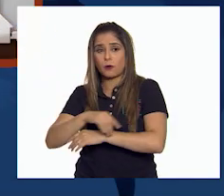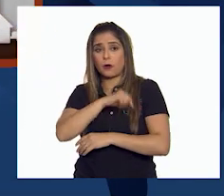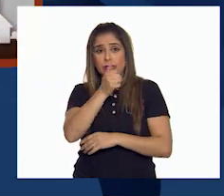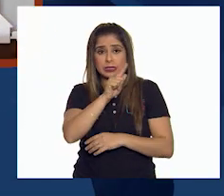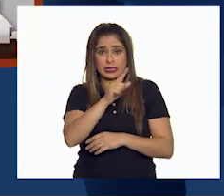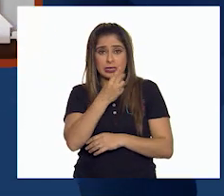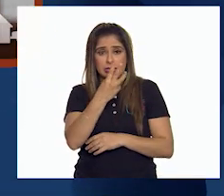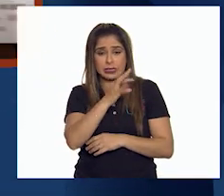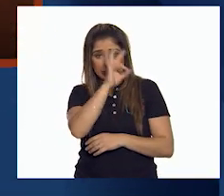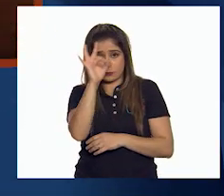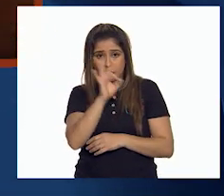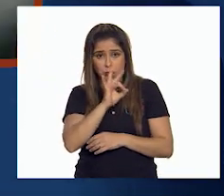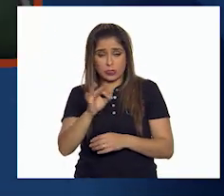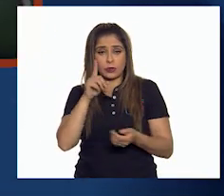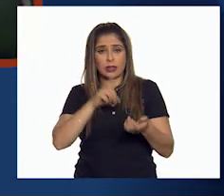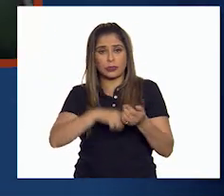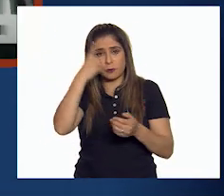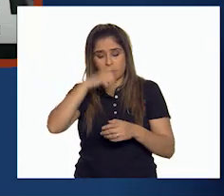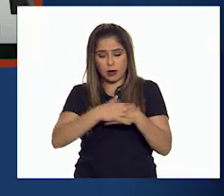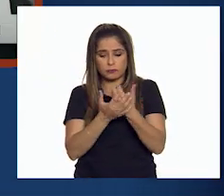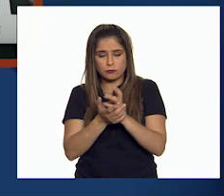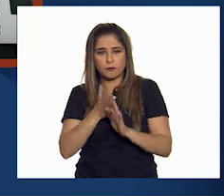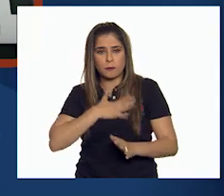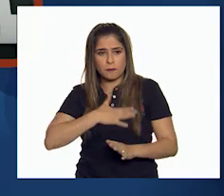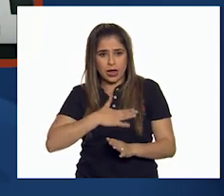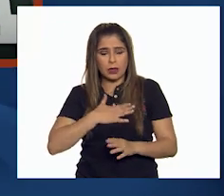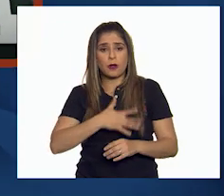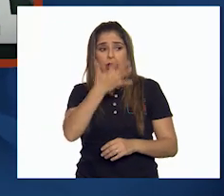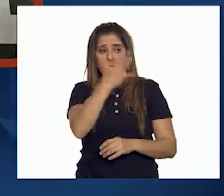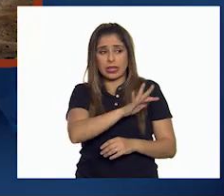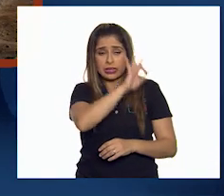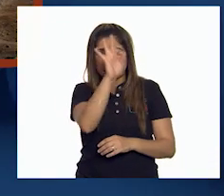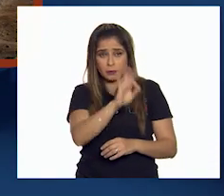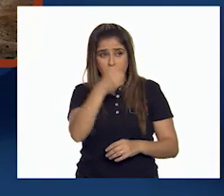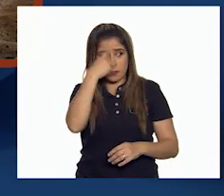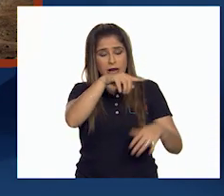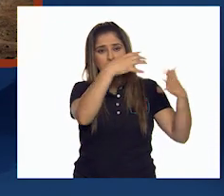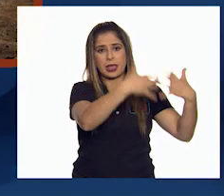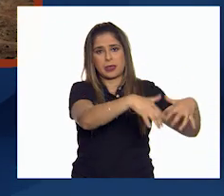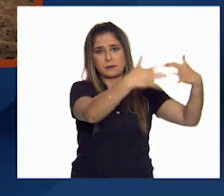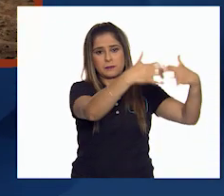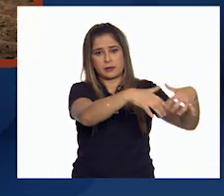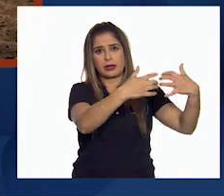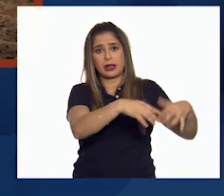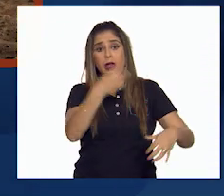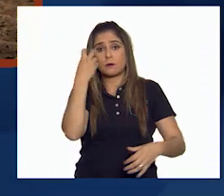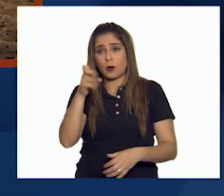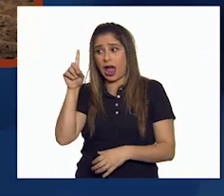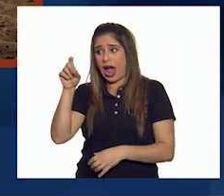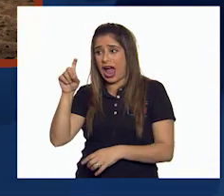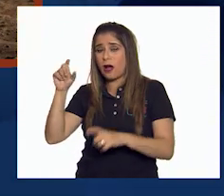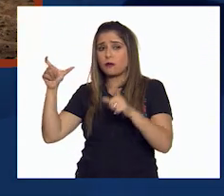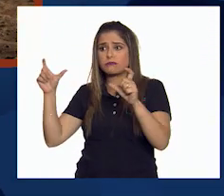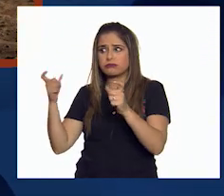y 10% en industria, terminándose completamente el agua disponible.